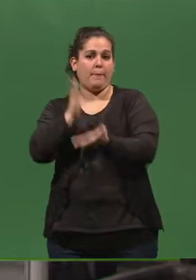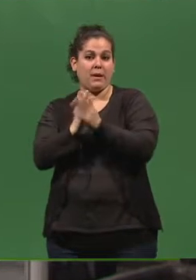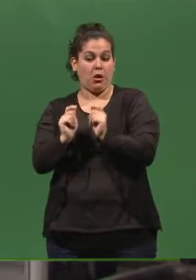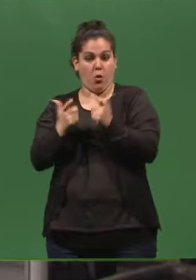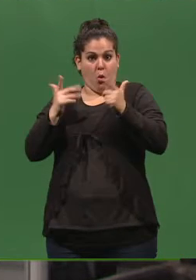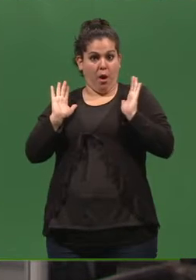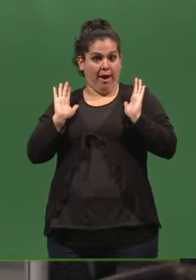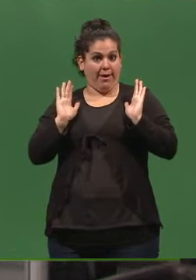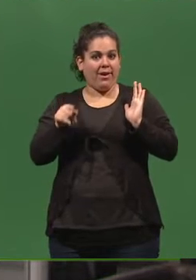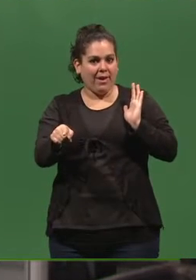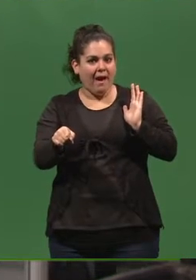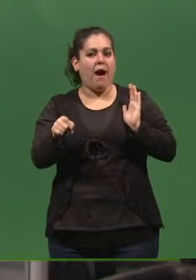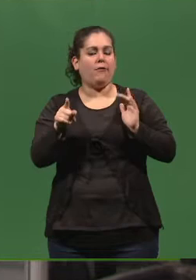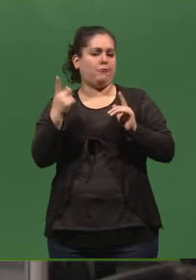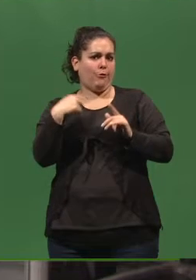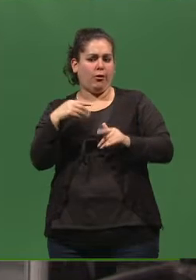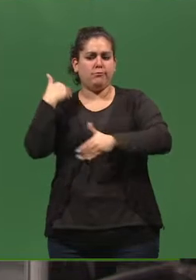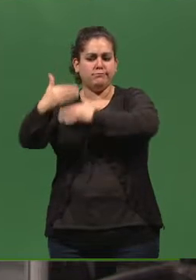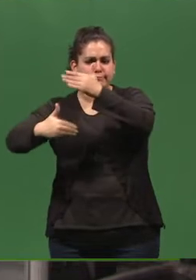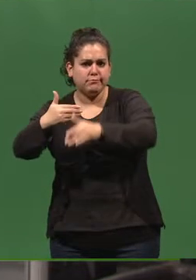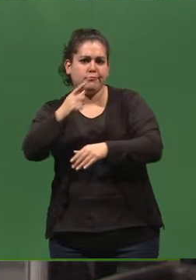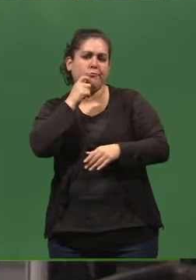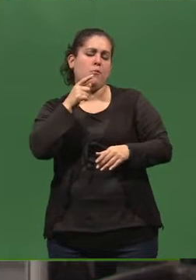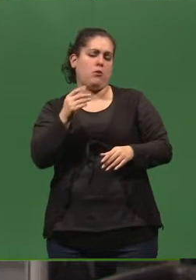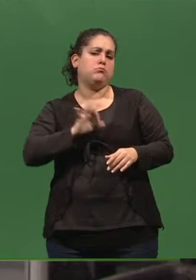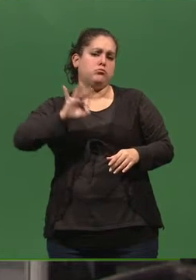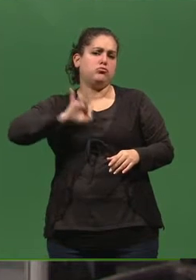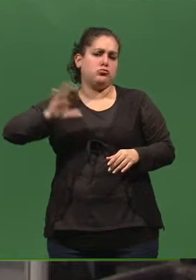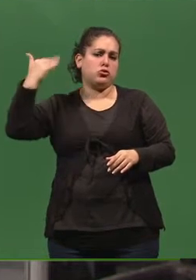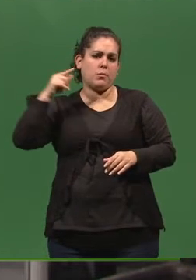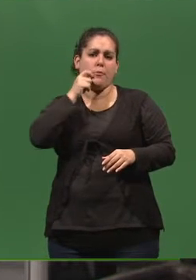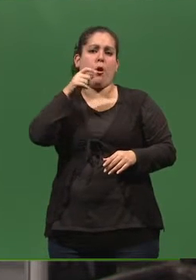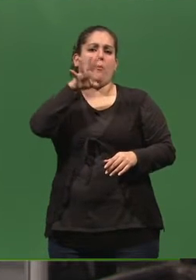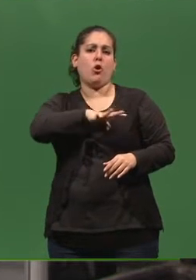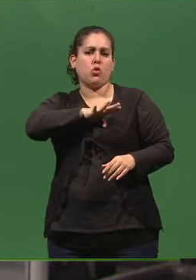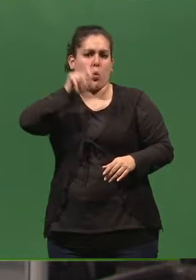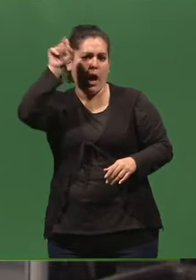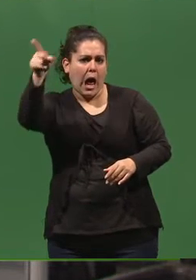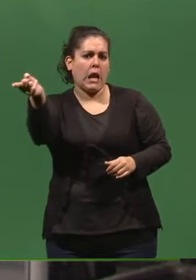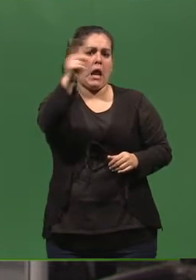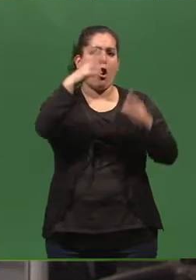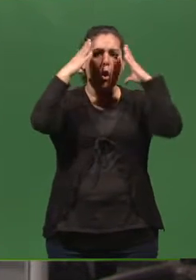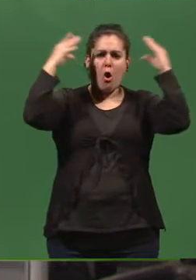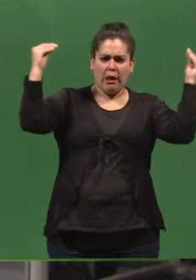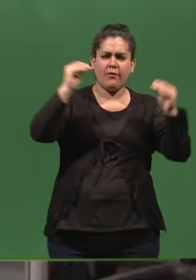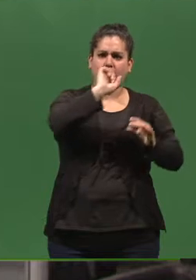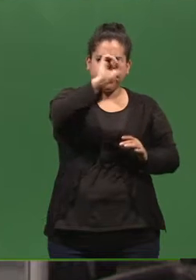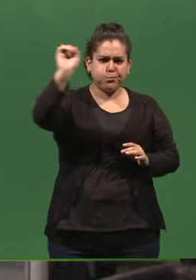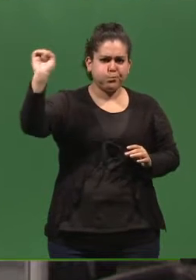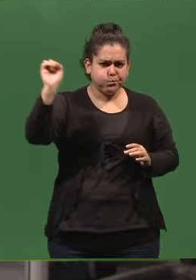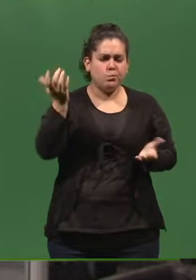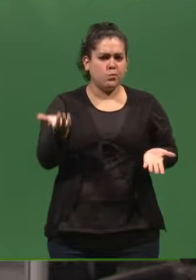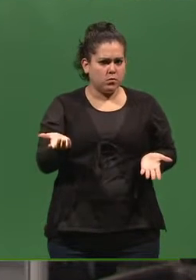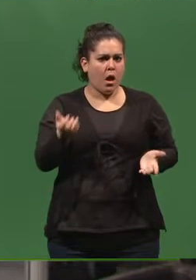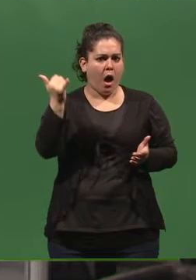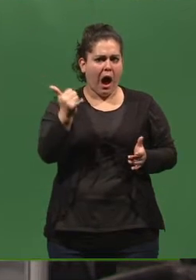despenalización primero que nada, o sea, en las partes que se llevó adelante como procesos de hace ya muchos años, como Portugal, Holanda, etcétera,